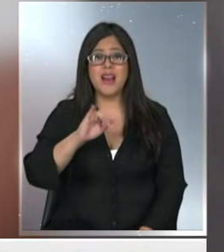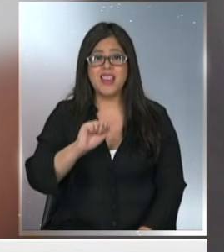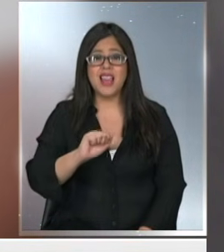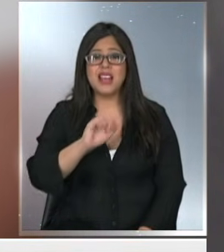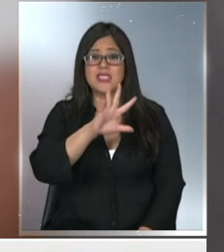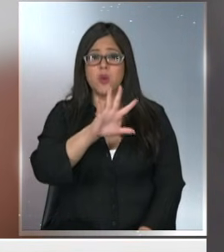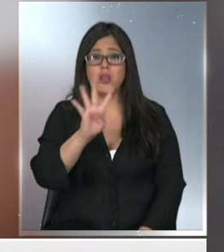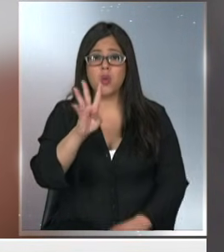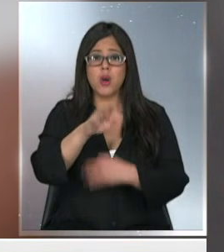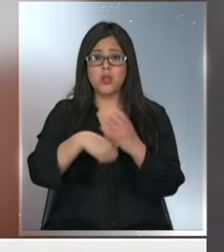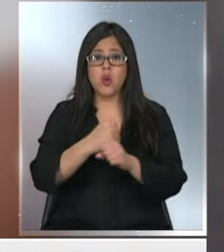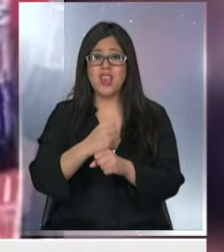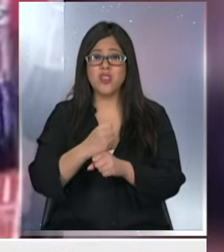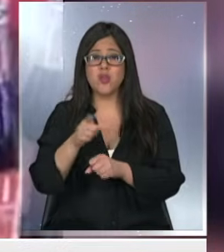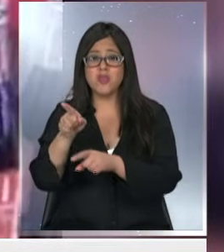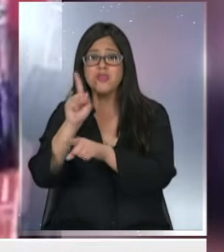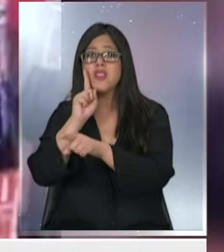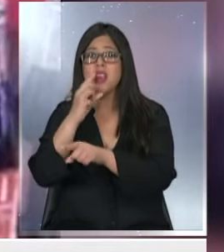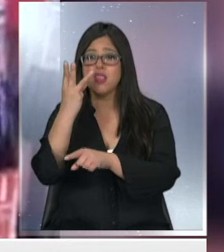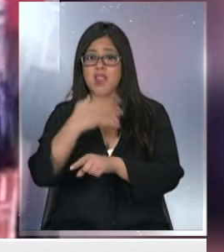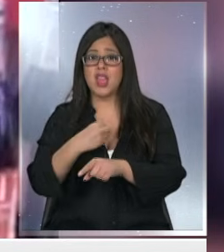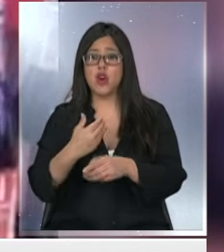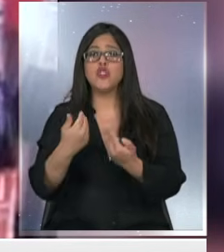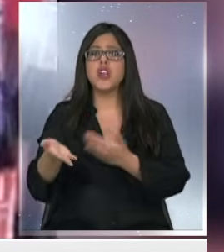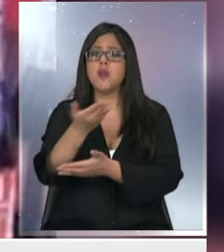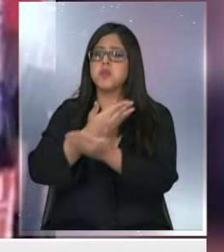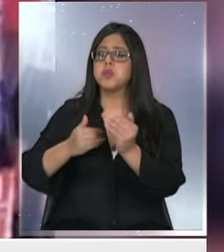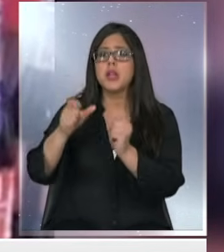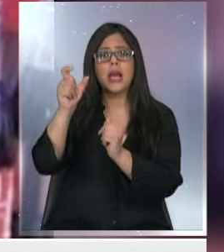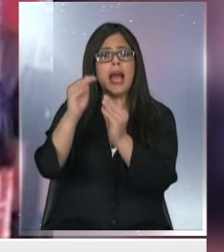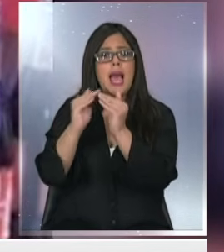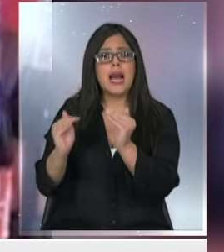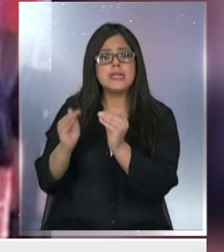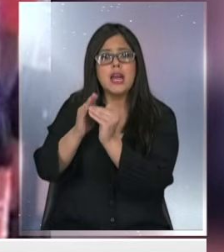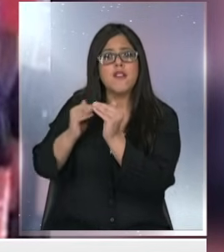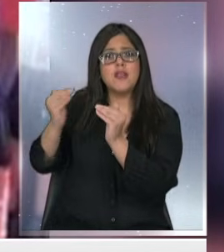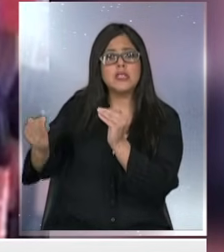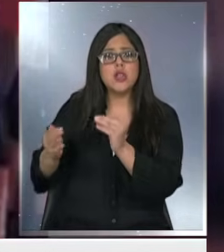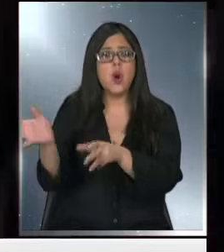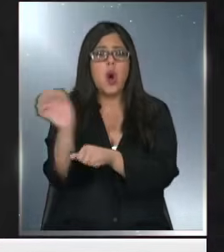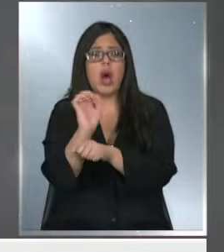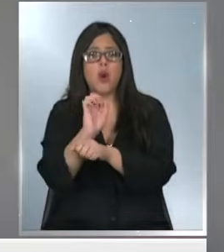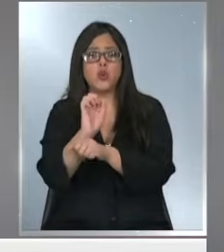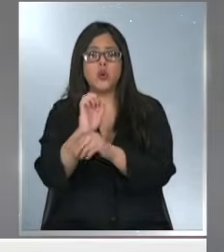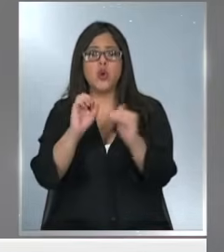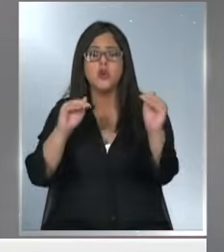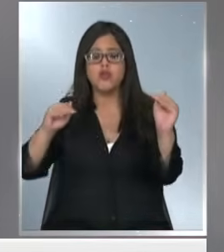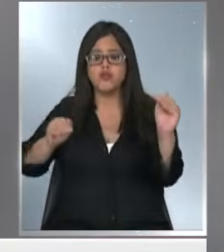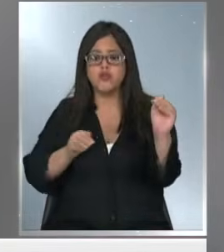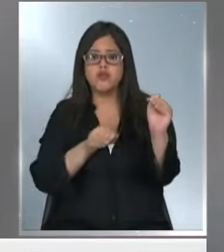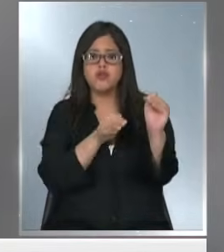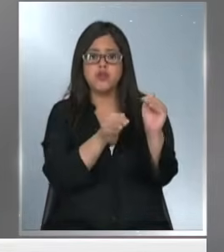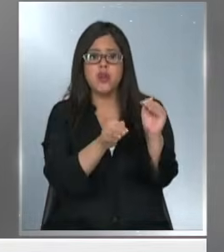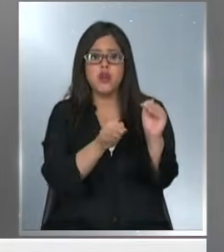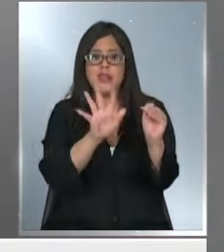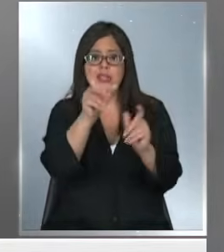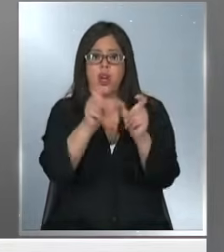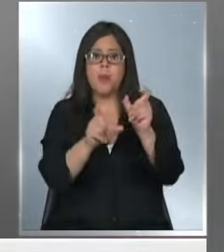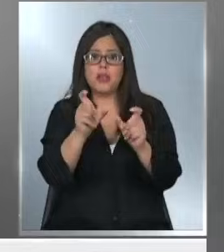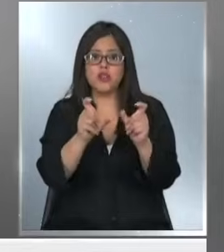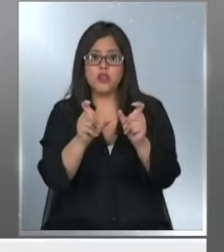madre de 3 hijos, se encontraba compartiendo en la casa de una vecina cuando un auto llegó al lugar. Llegó un auto con 5